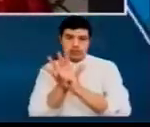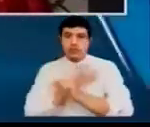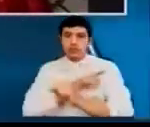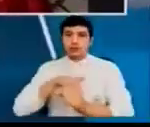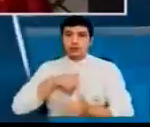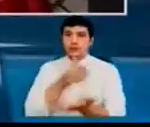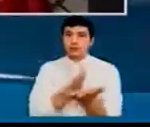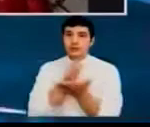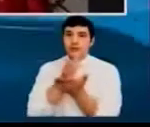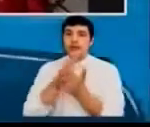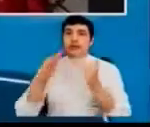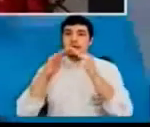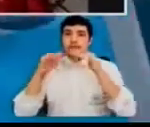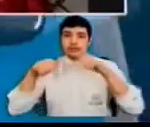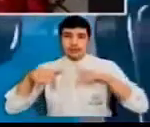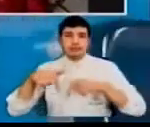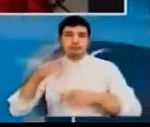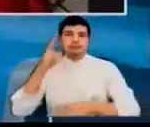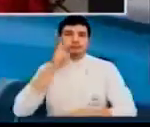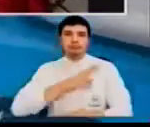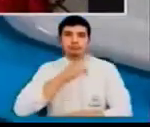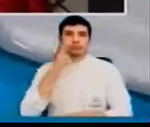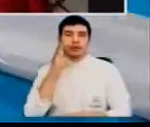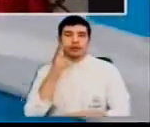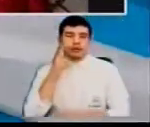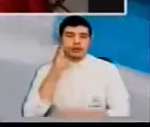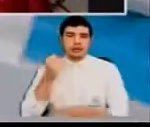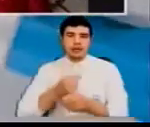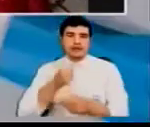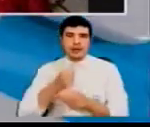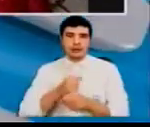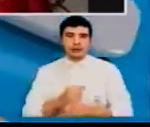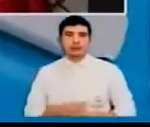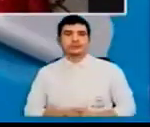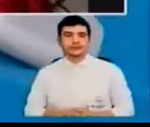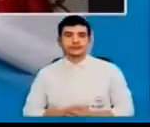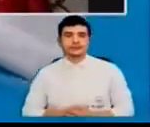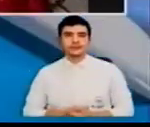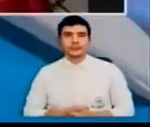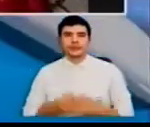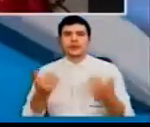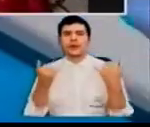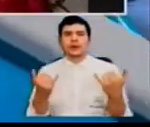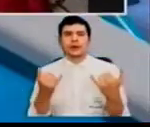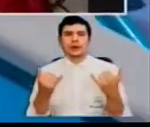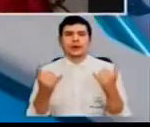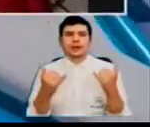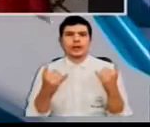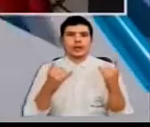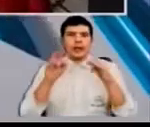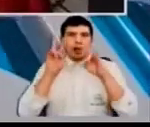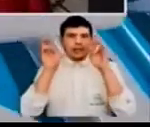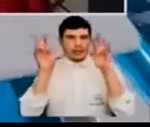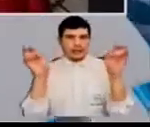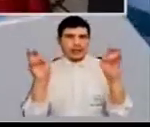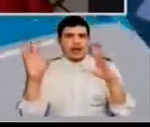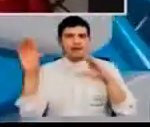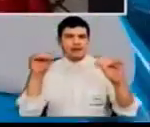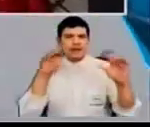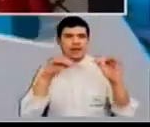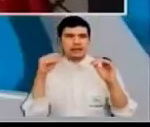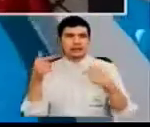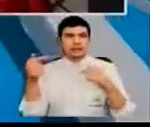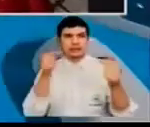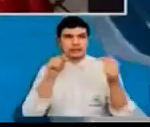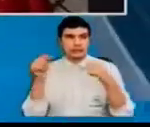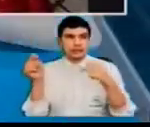mucha discusión y críticas en los últimos días, y son los sobrecostos en que han incurrido algunas